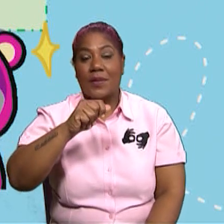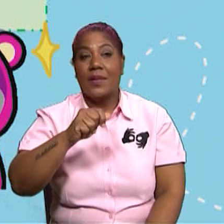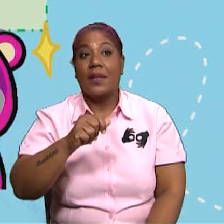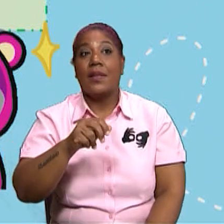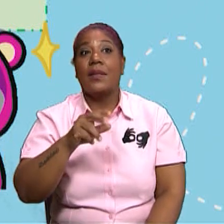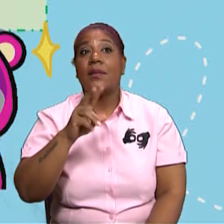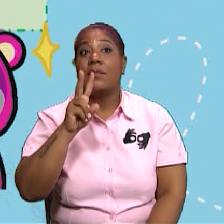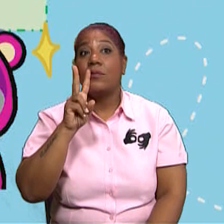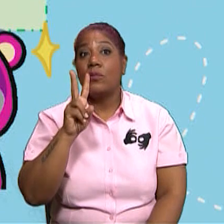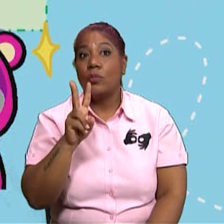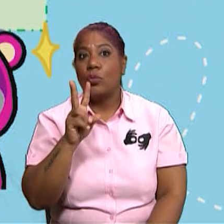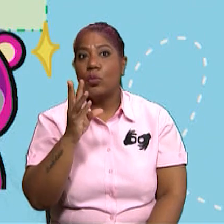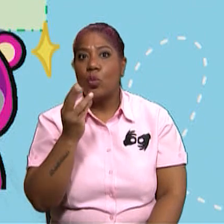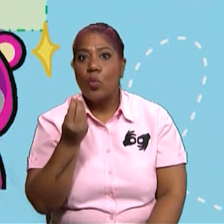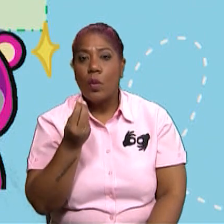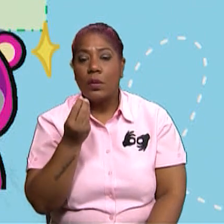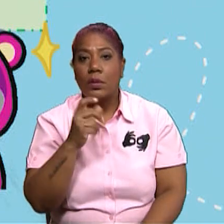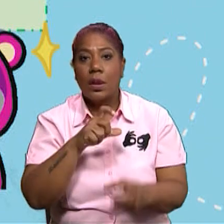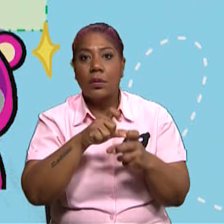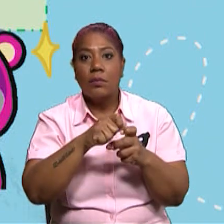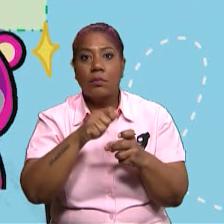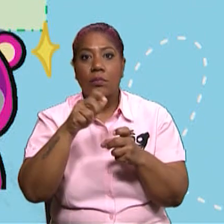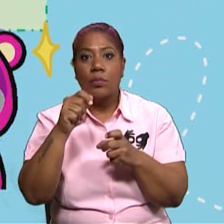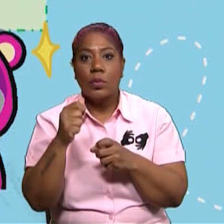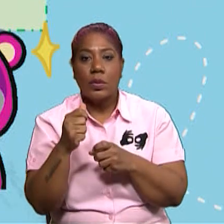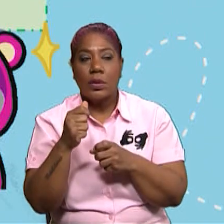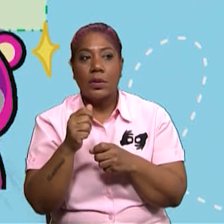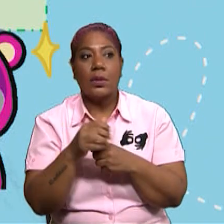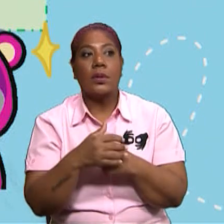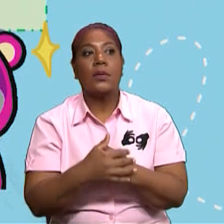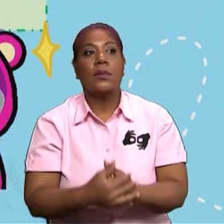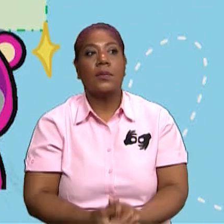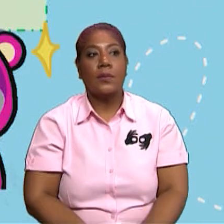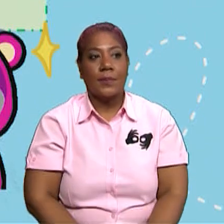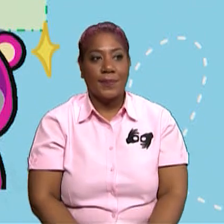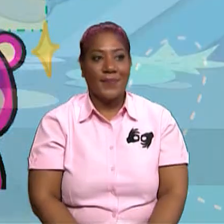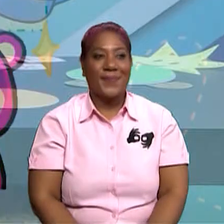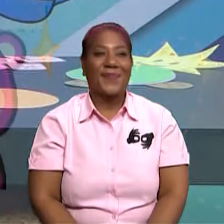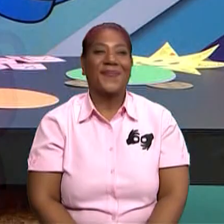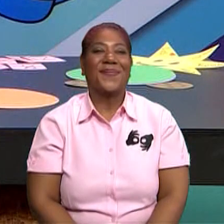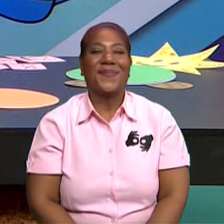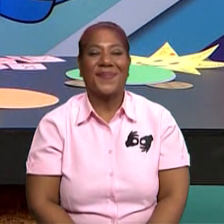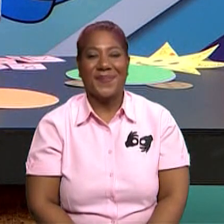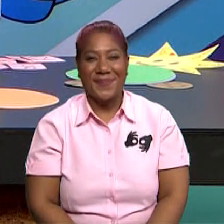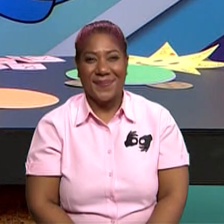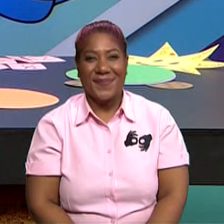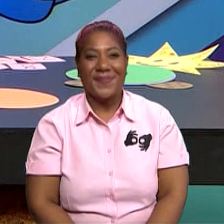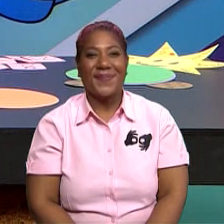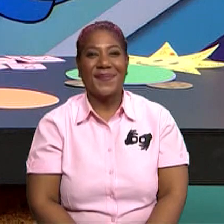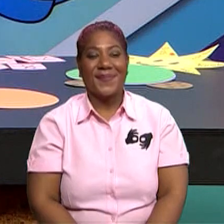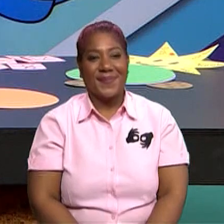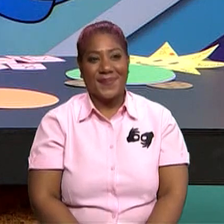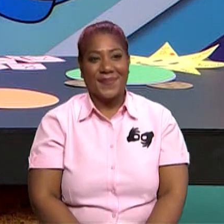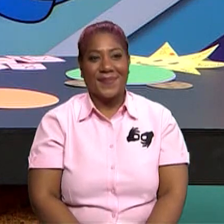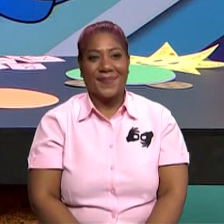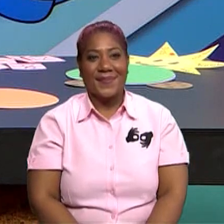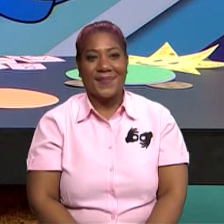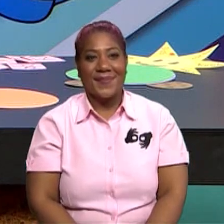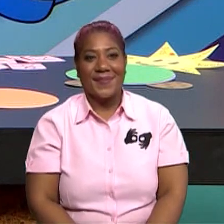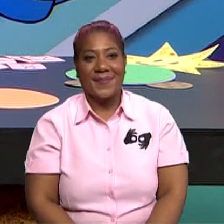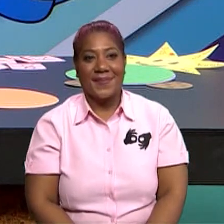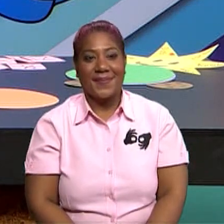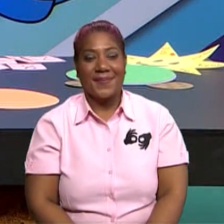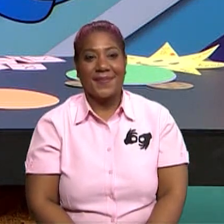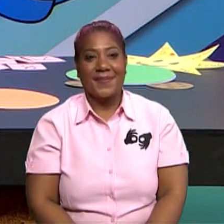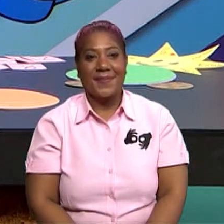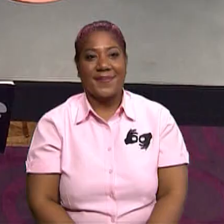Y ahora quiero descubrir cuántas bolsitas necesito. Yo tengo varias bolsitas aquí, pero voy a ir completando.